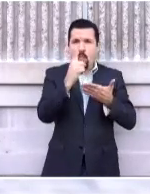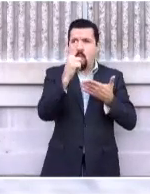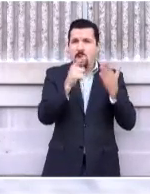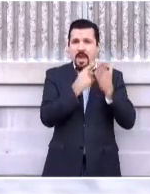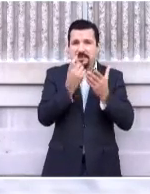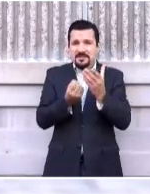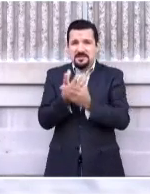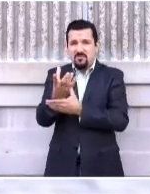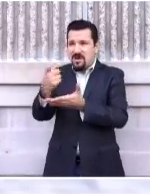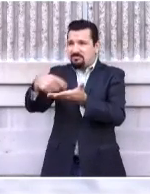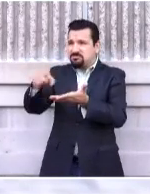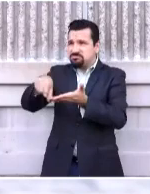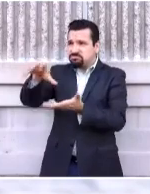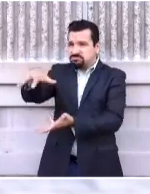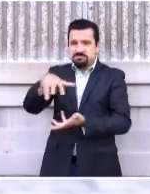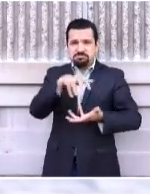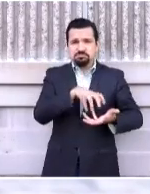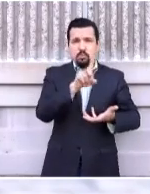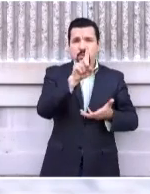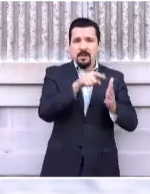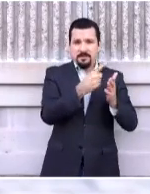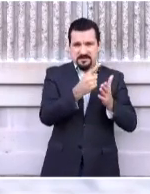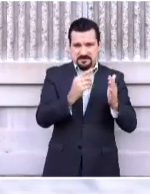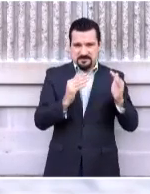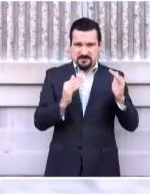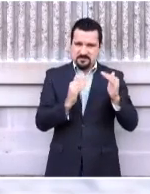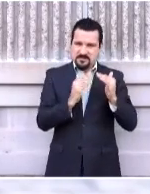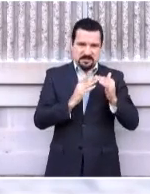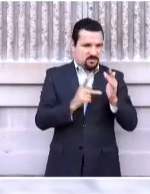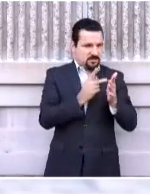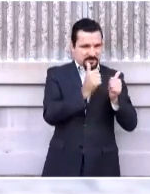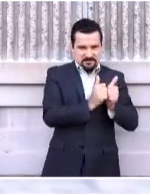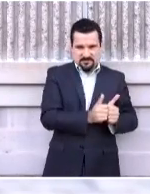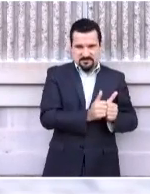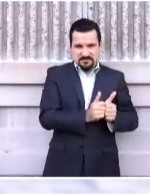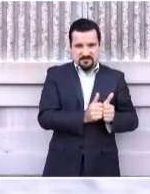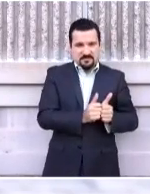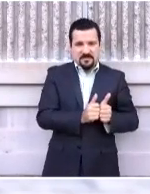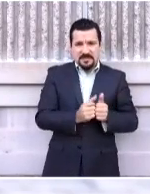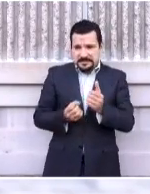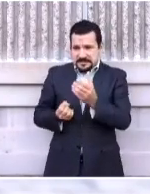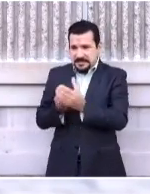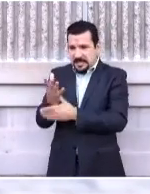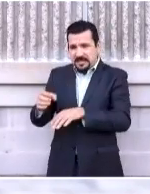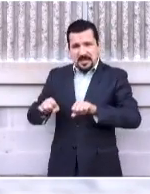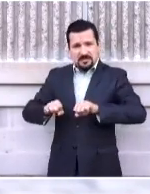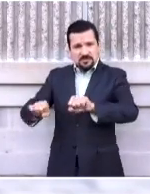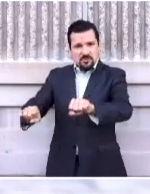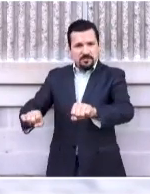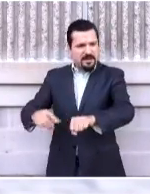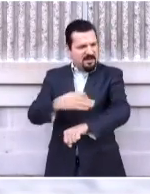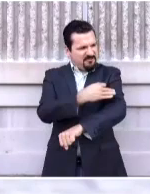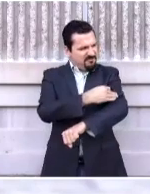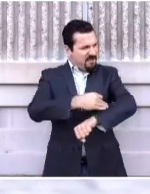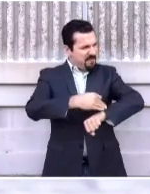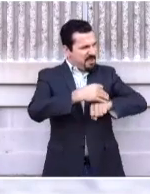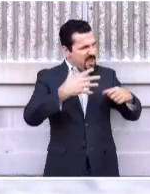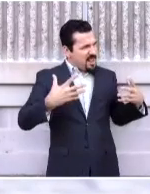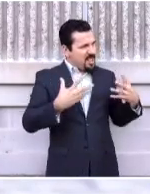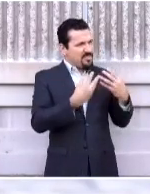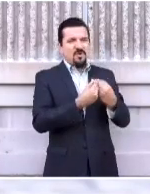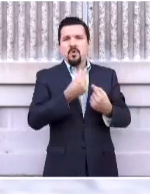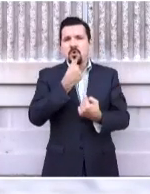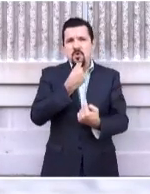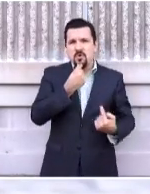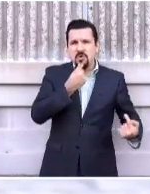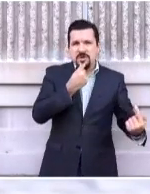Hemos dicho que ir al súper no debe ser una reunión familiar en donde vayamos con los niños,